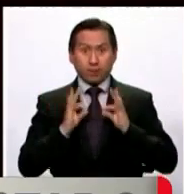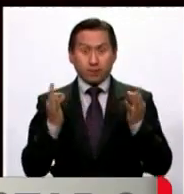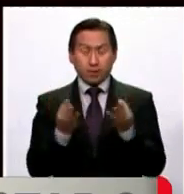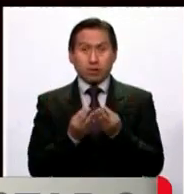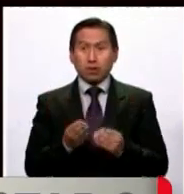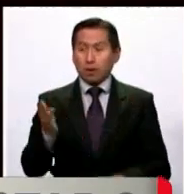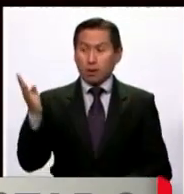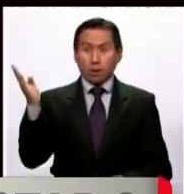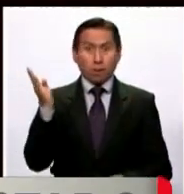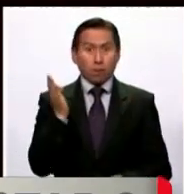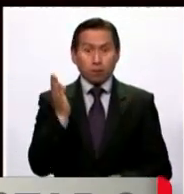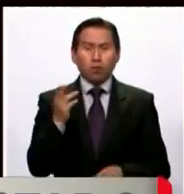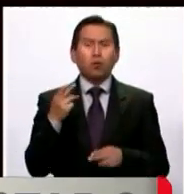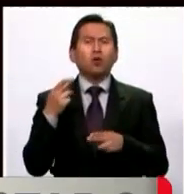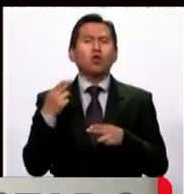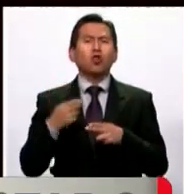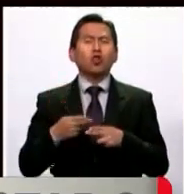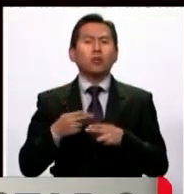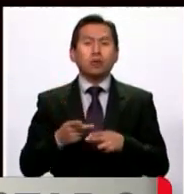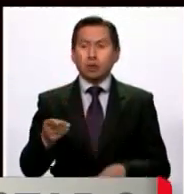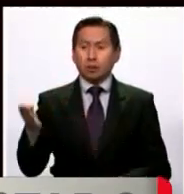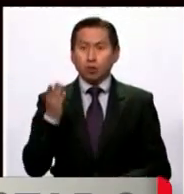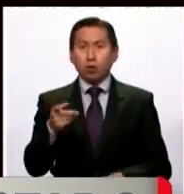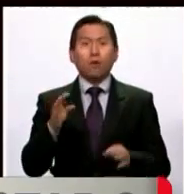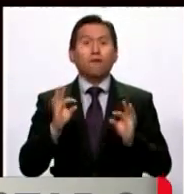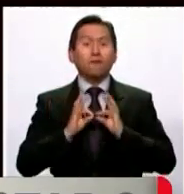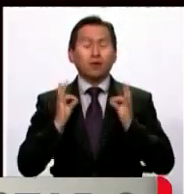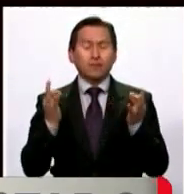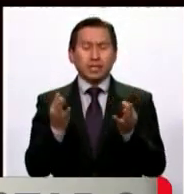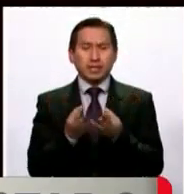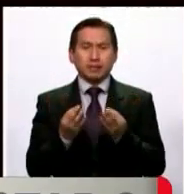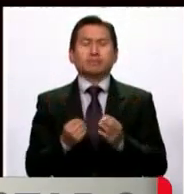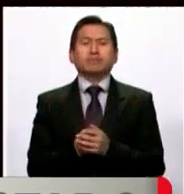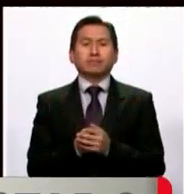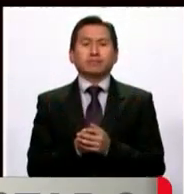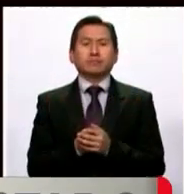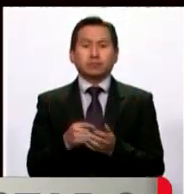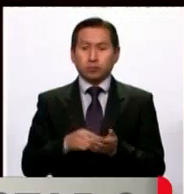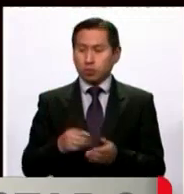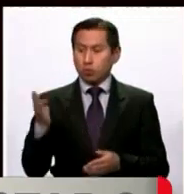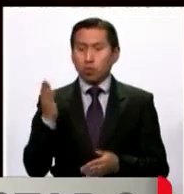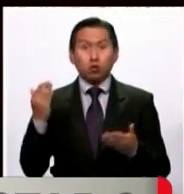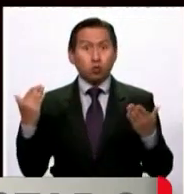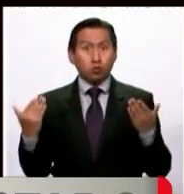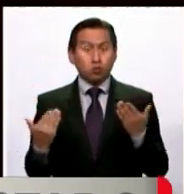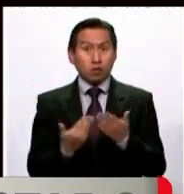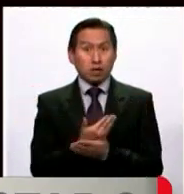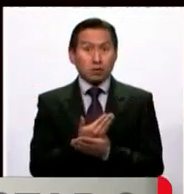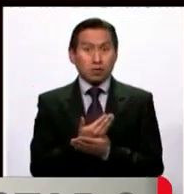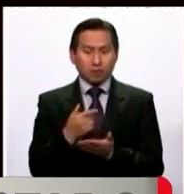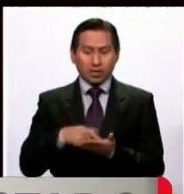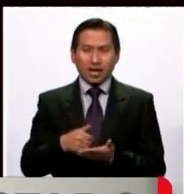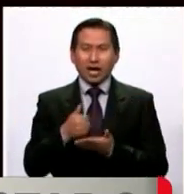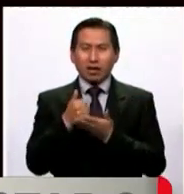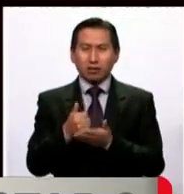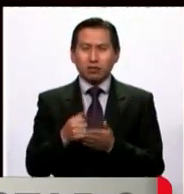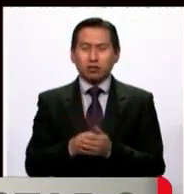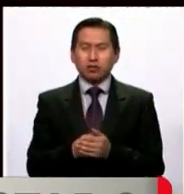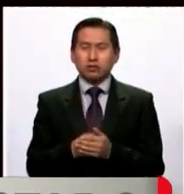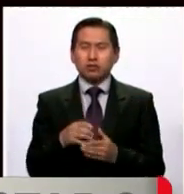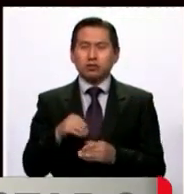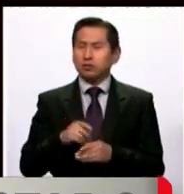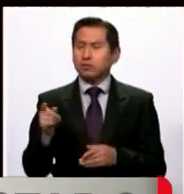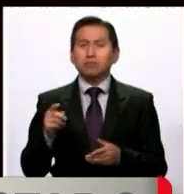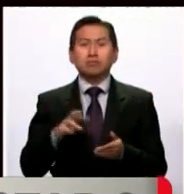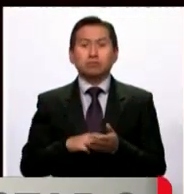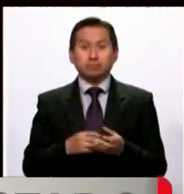Es el bono que llamamos Bono Familia. Este nuevo bono o esta nueva ayuda consiste